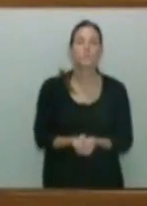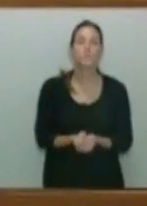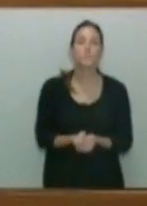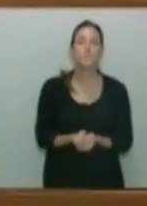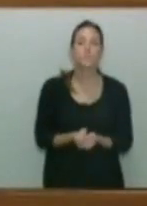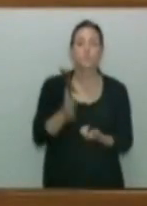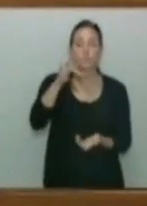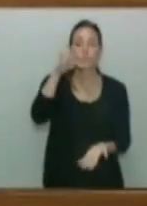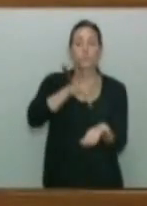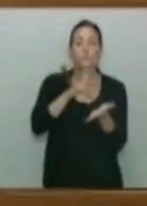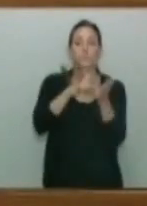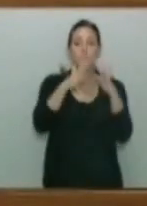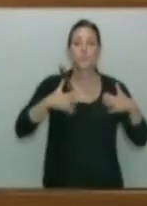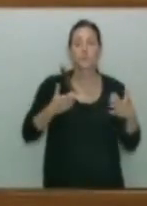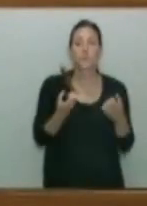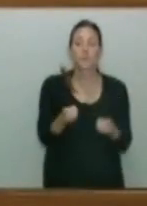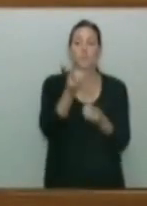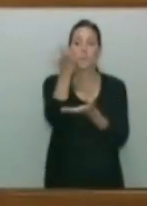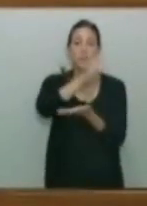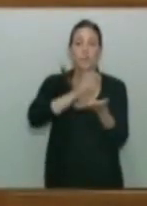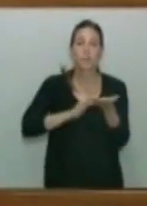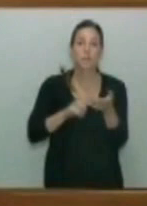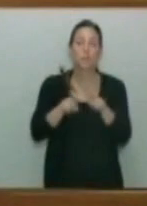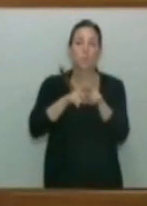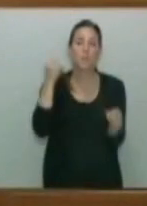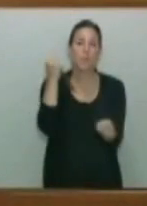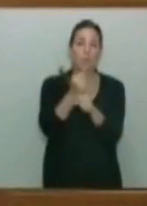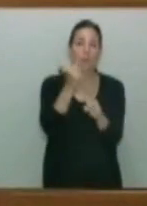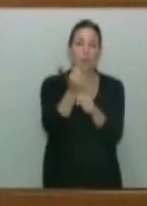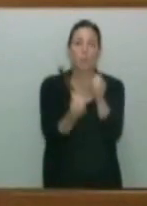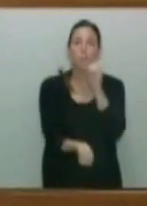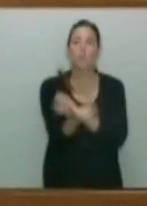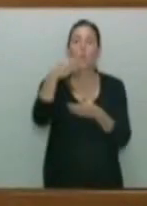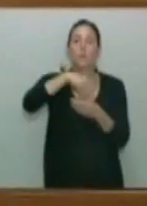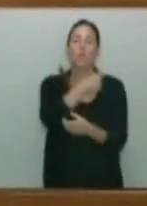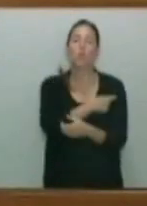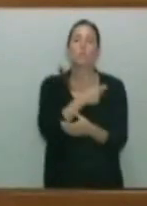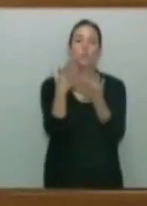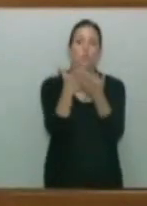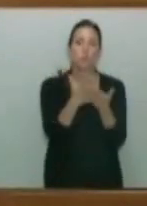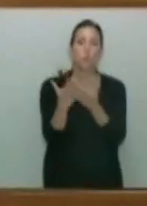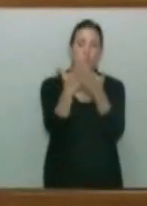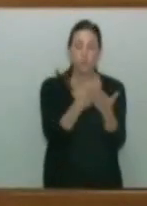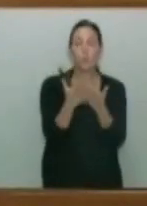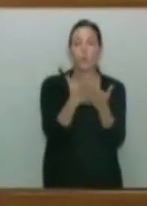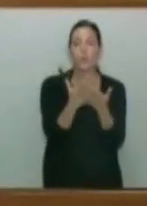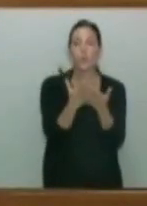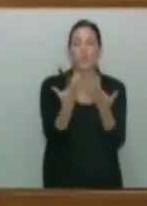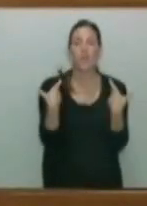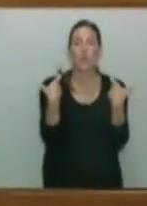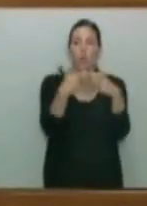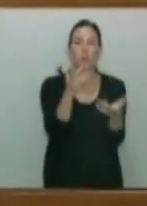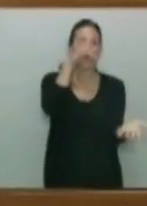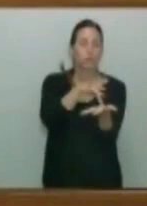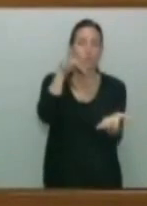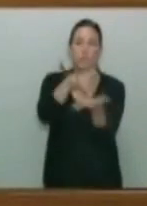traemos a esta Cámara un dictamen que es el fruto de los trabajos de una comisión de estudio que se ha estado reuniendo,